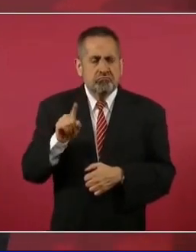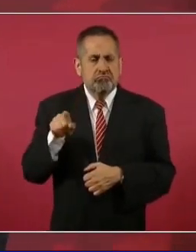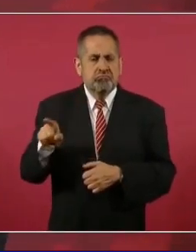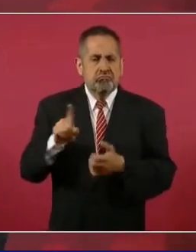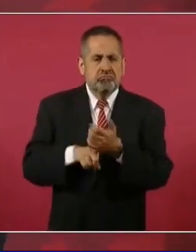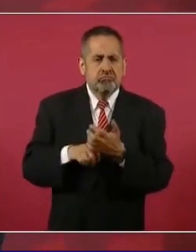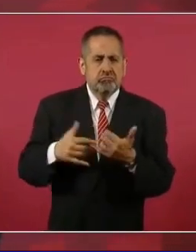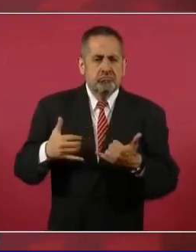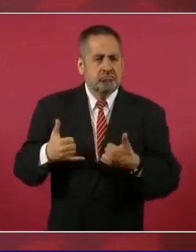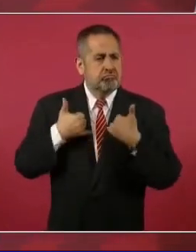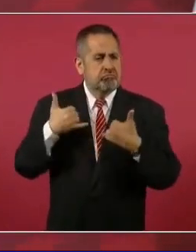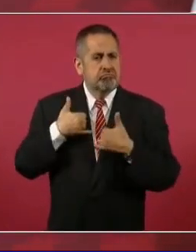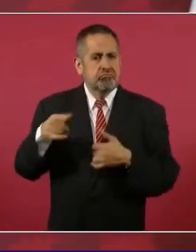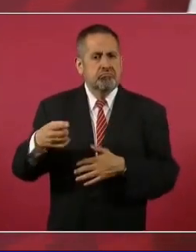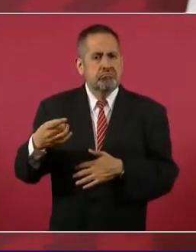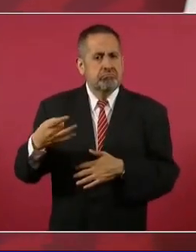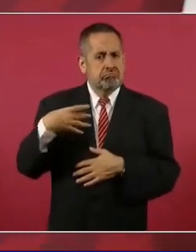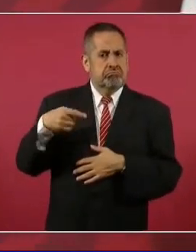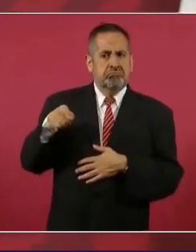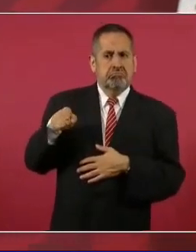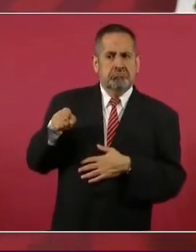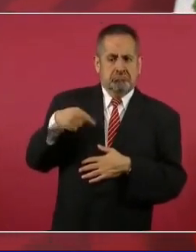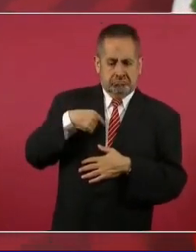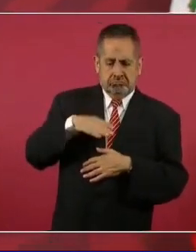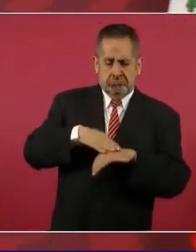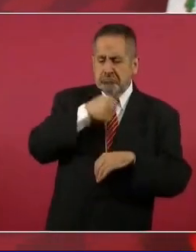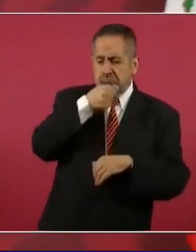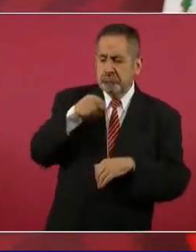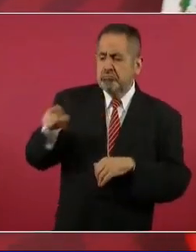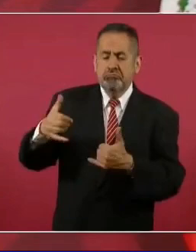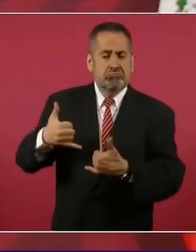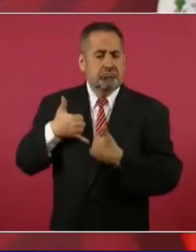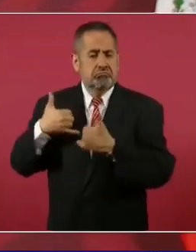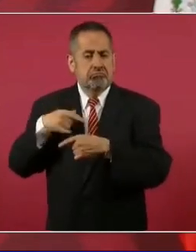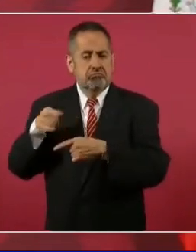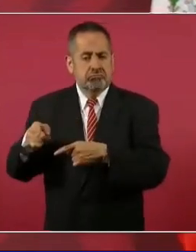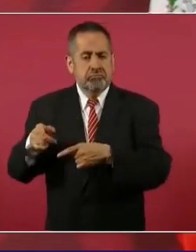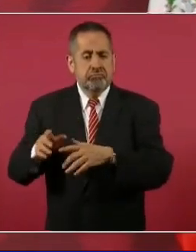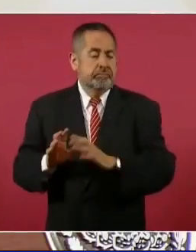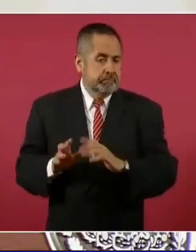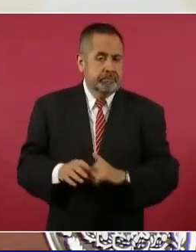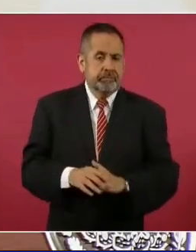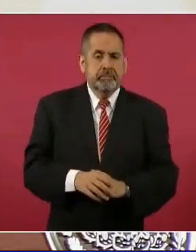era más joven que yo, como también